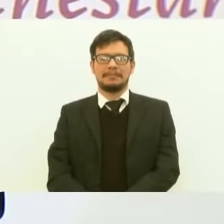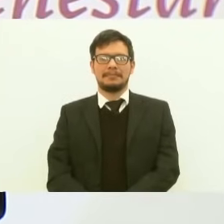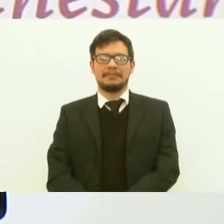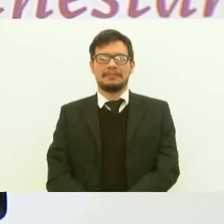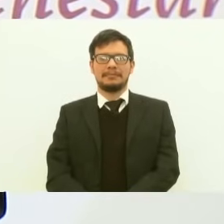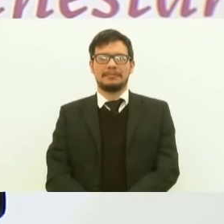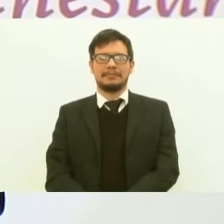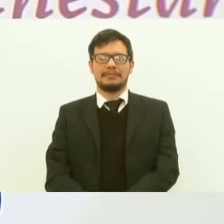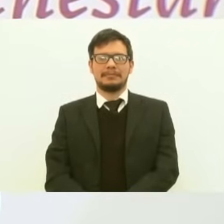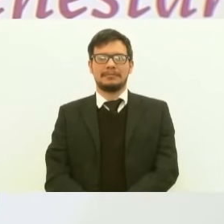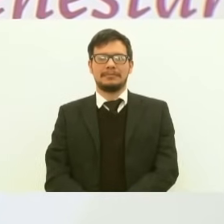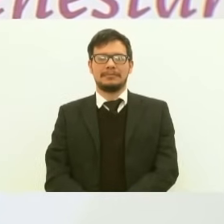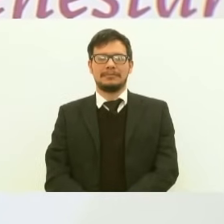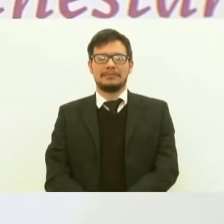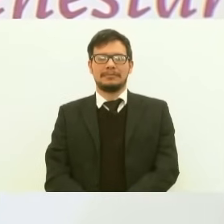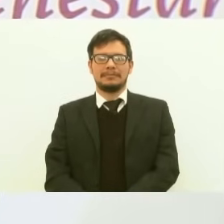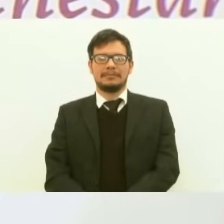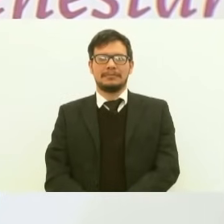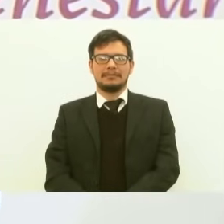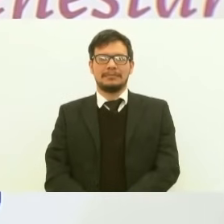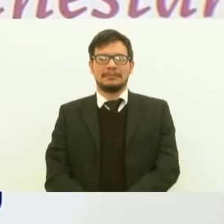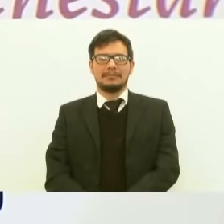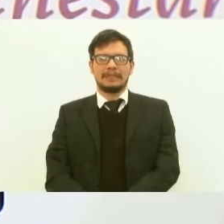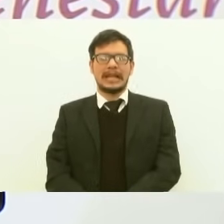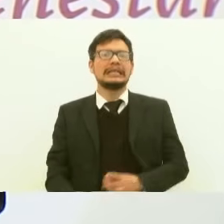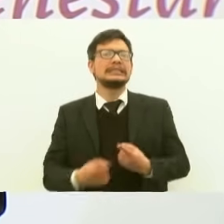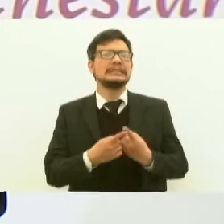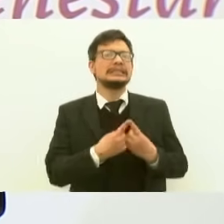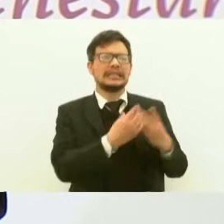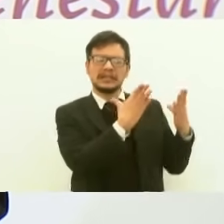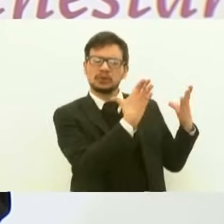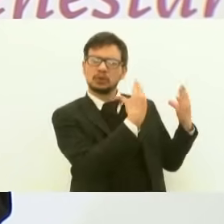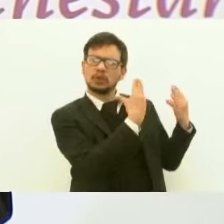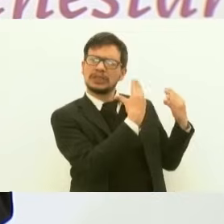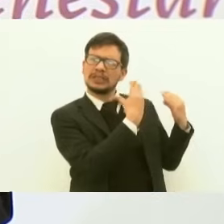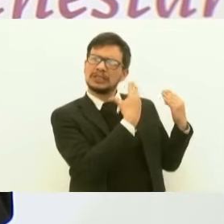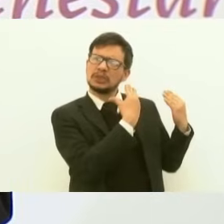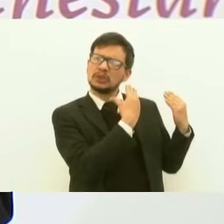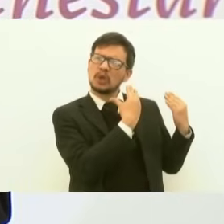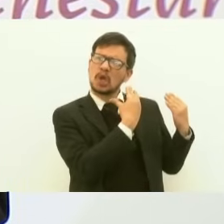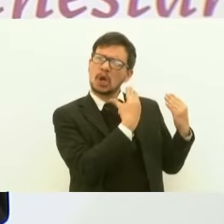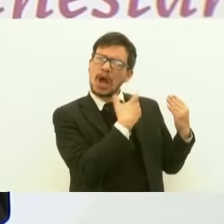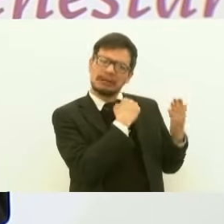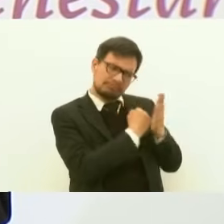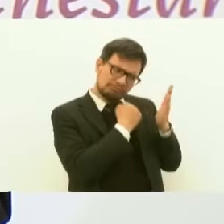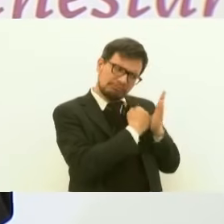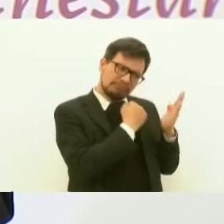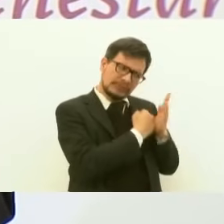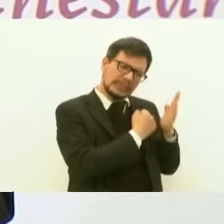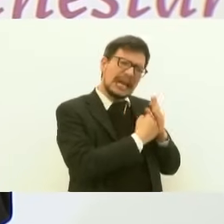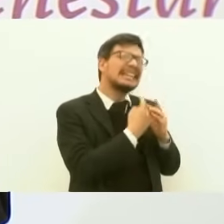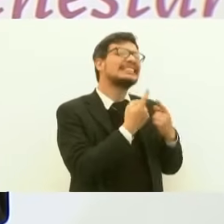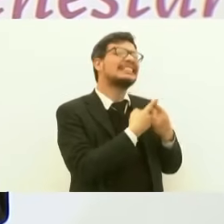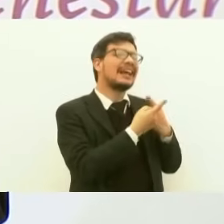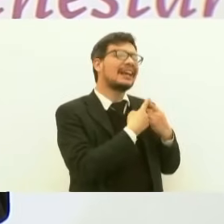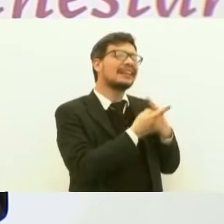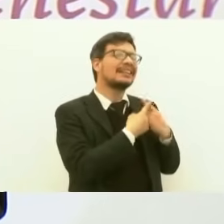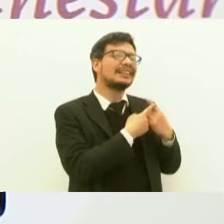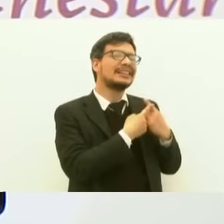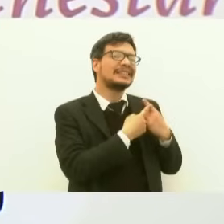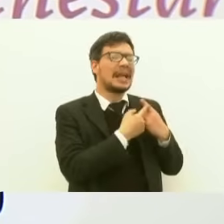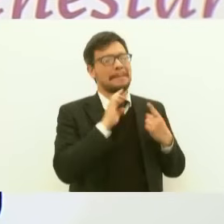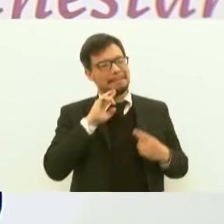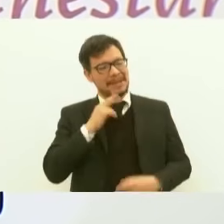¿Quién nos enseñó a ser perseverantes? El mejor presidente que ha tenido la historia de